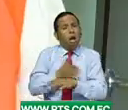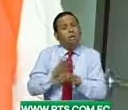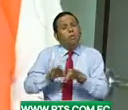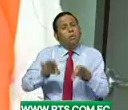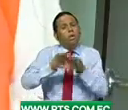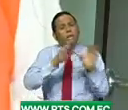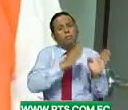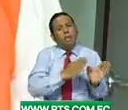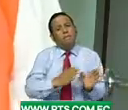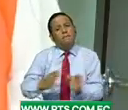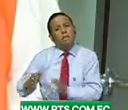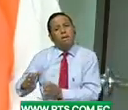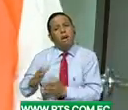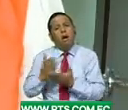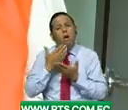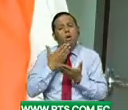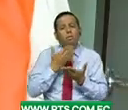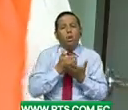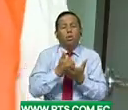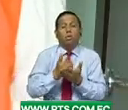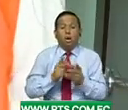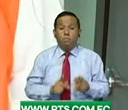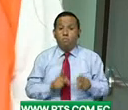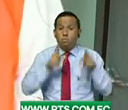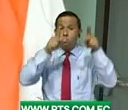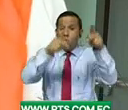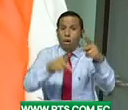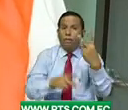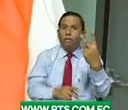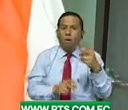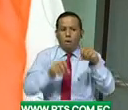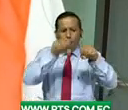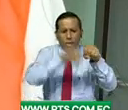Tenemos puentes, dos puentes colapsados, dos puentes